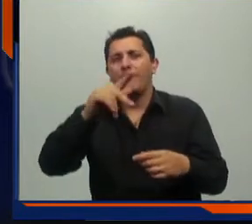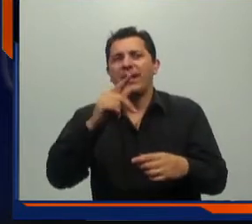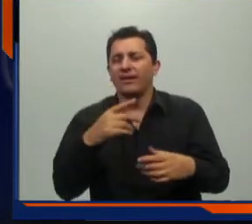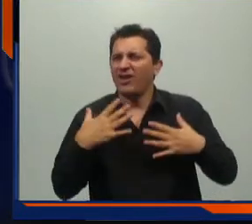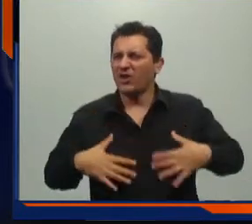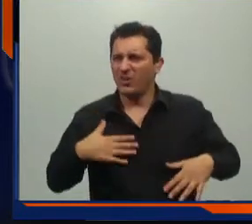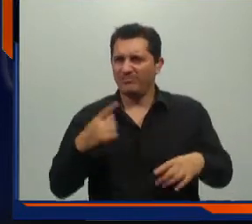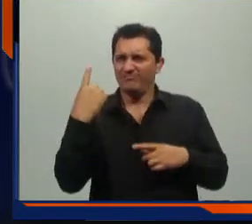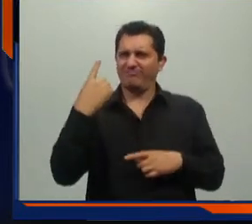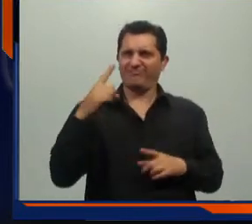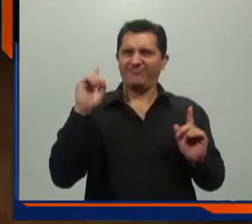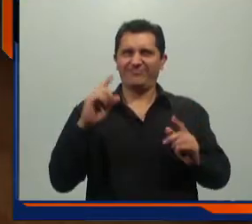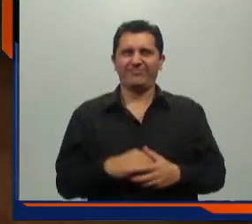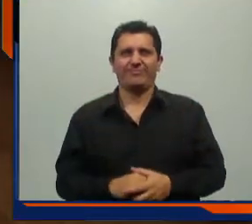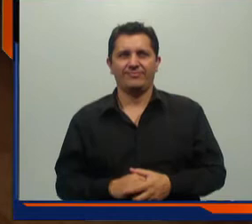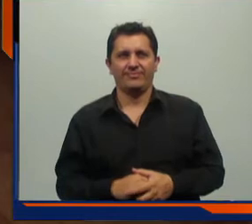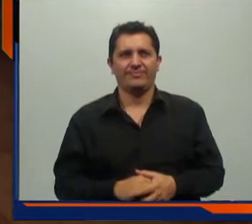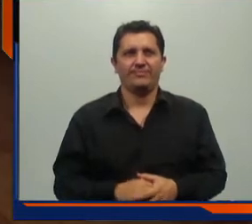particular.